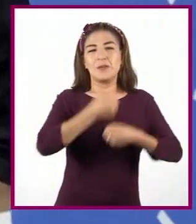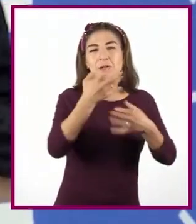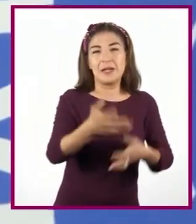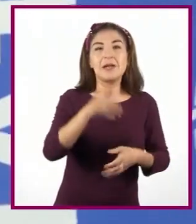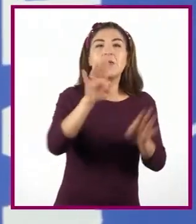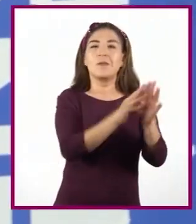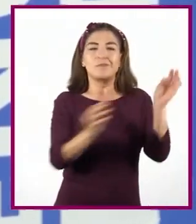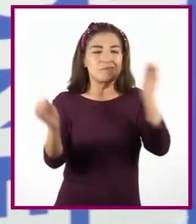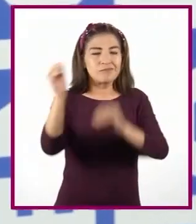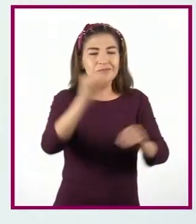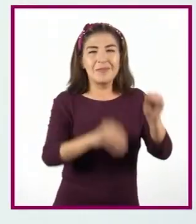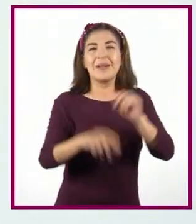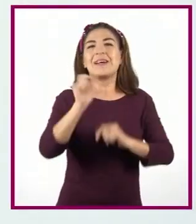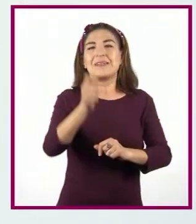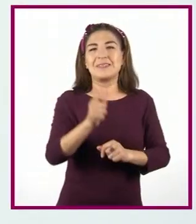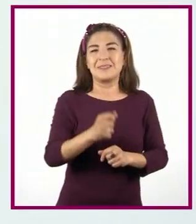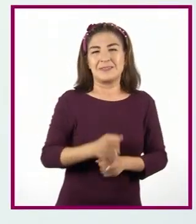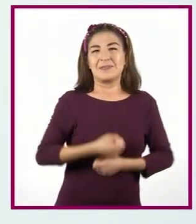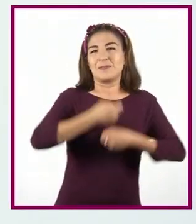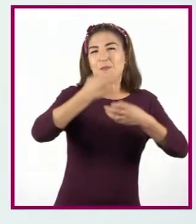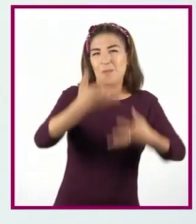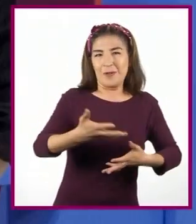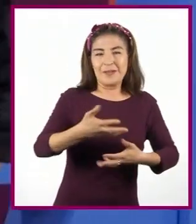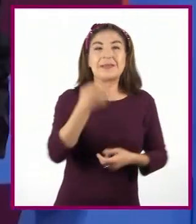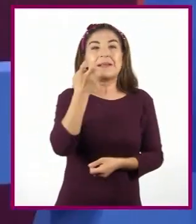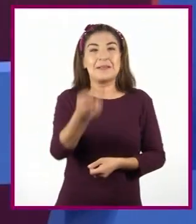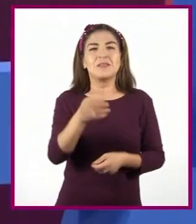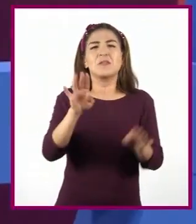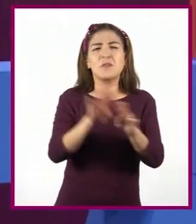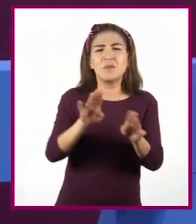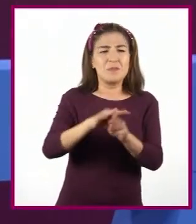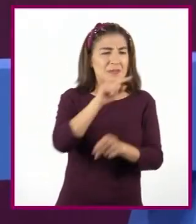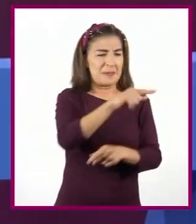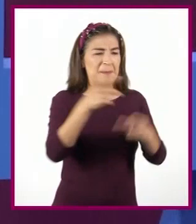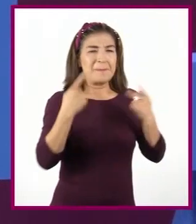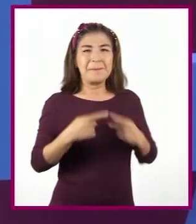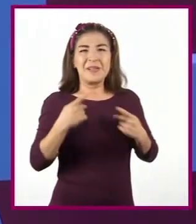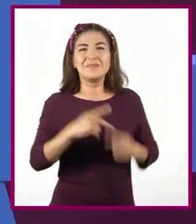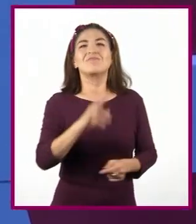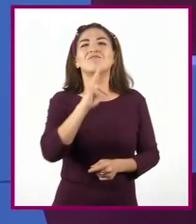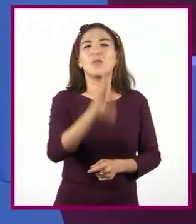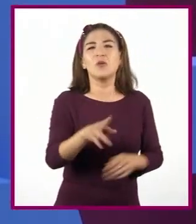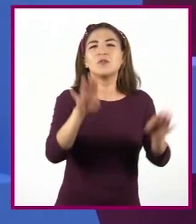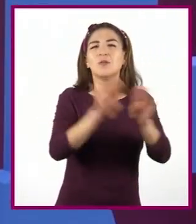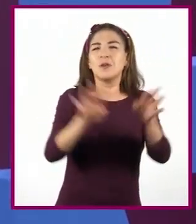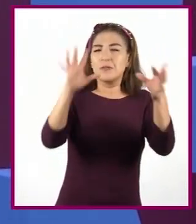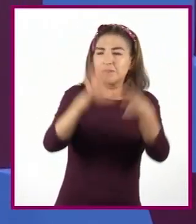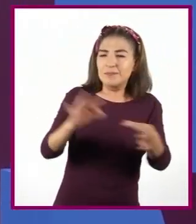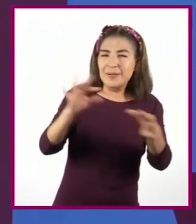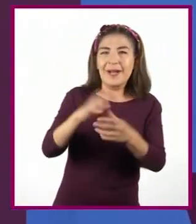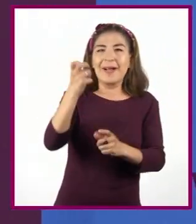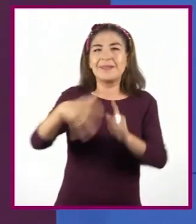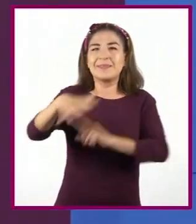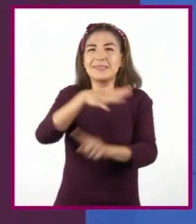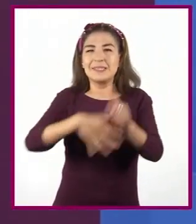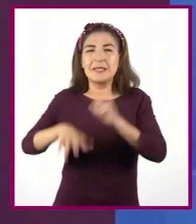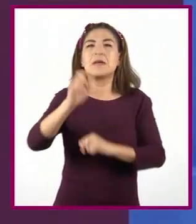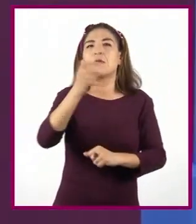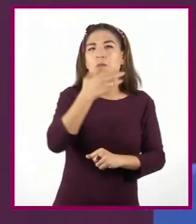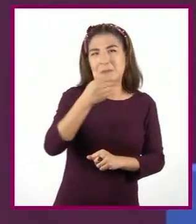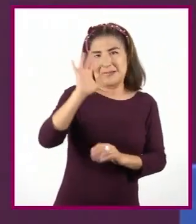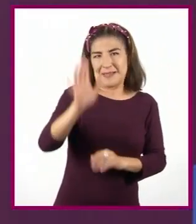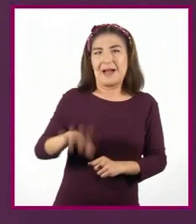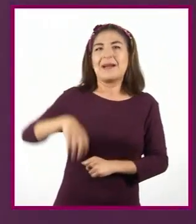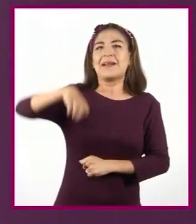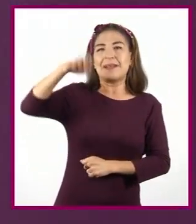de cuentos, maestra. Me parece curioso cómo el narrador describe el ambiente y la situación de este hombre ya grande